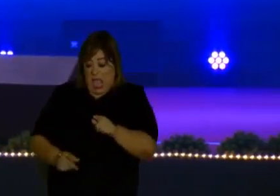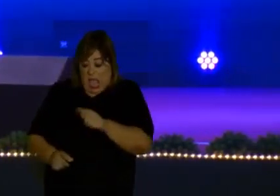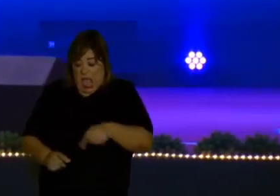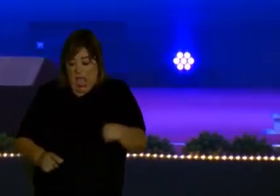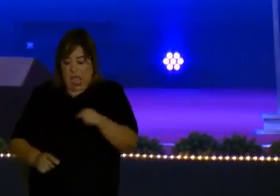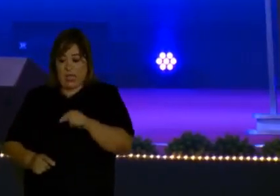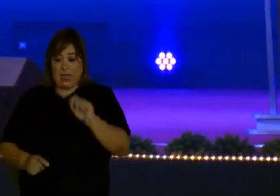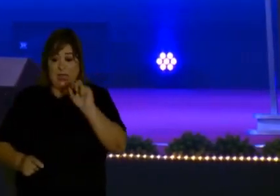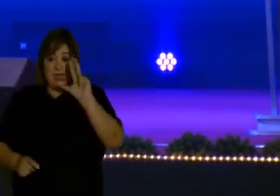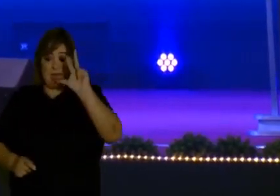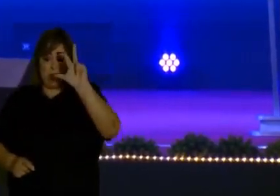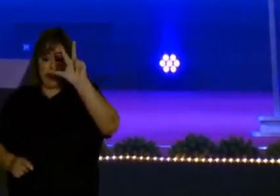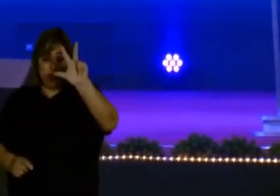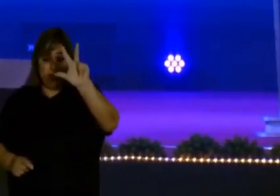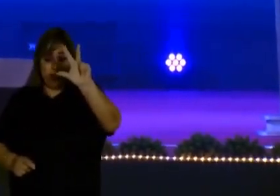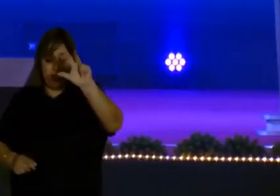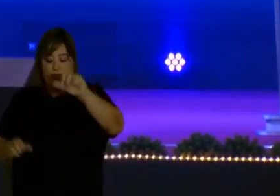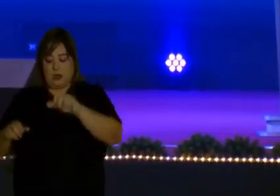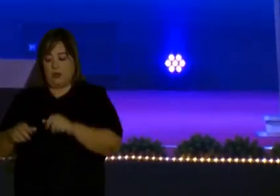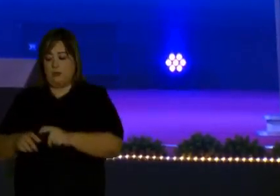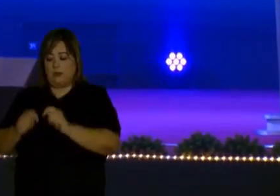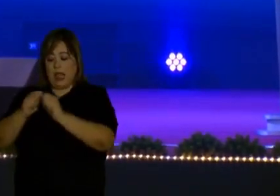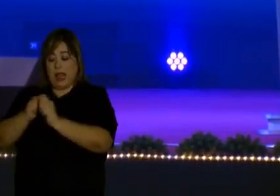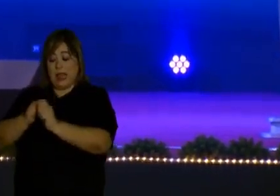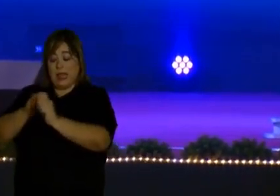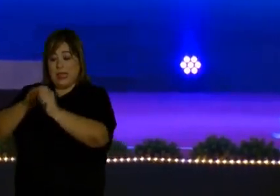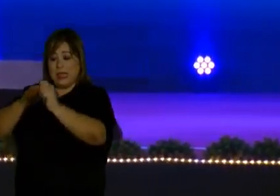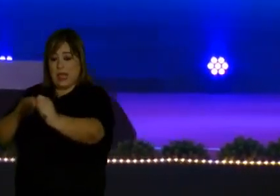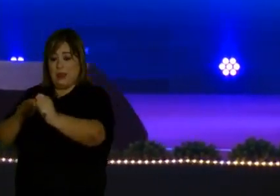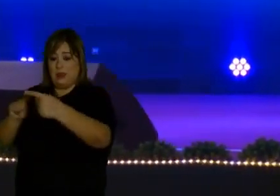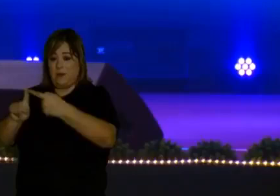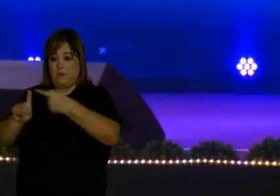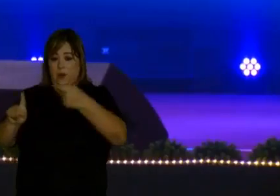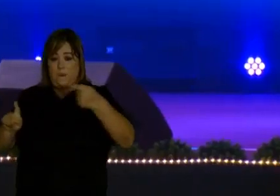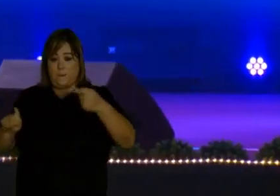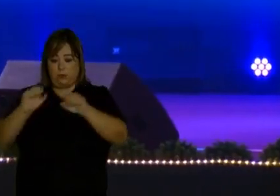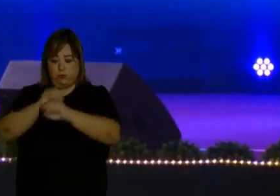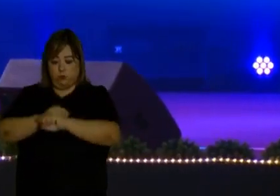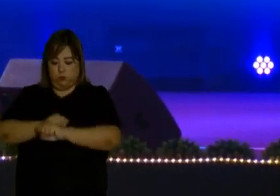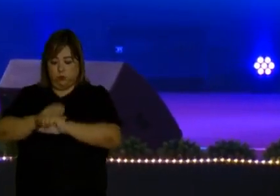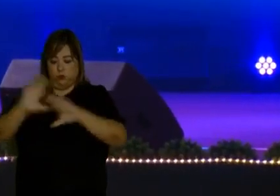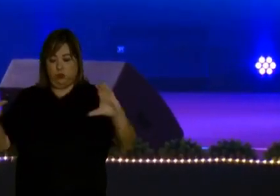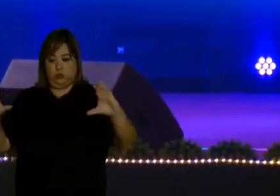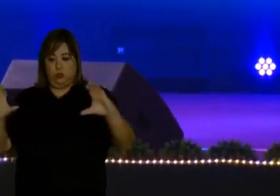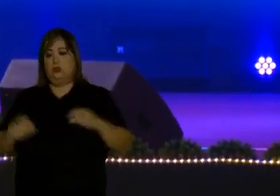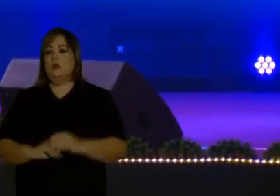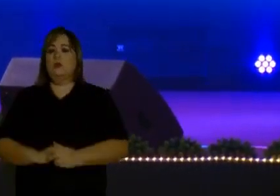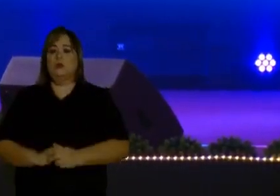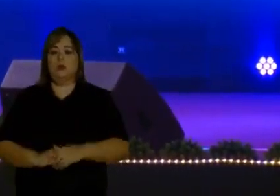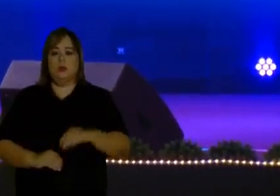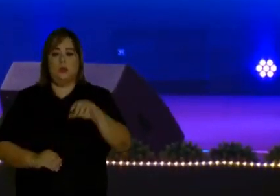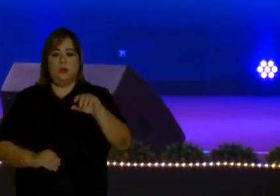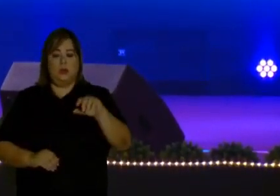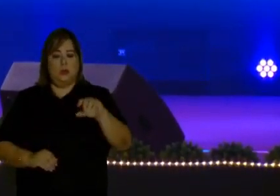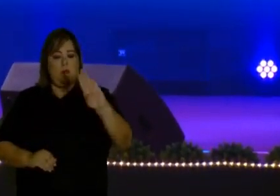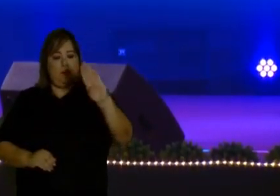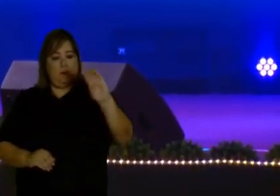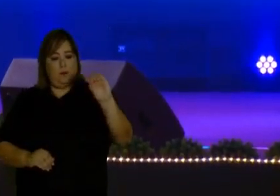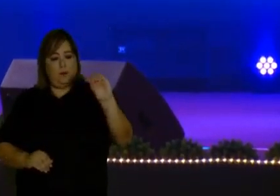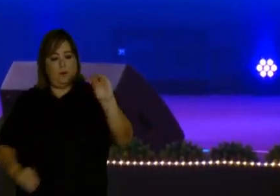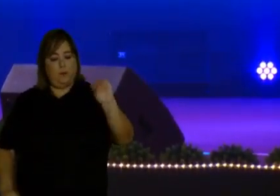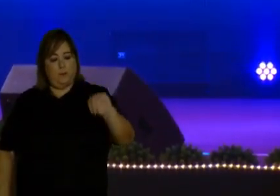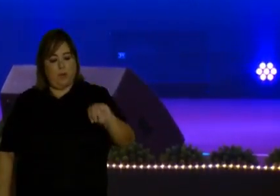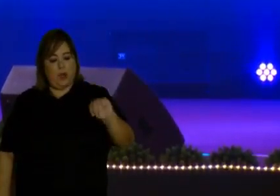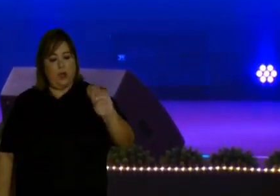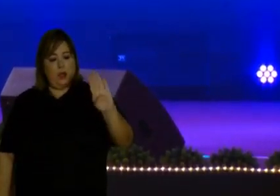de bombas. Ese mismo miércoles que oramos, descubrieron que la idea era explotar la ciudad